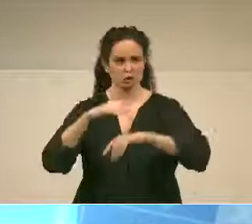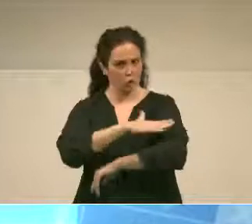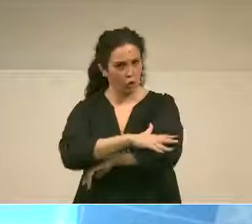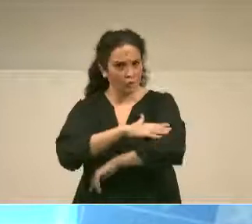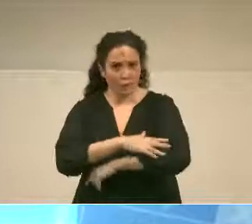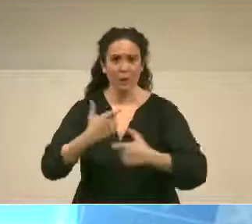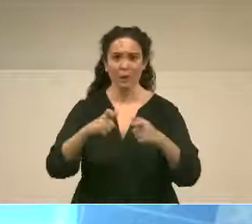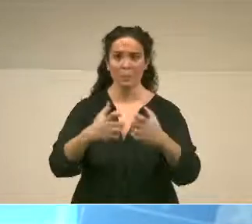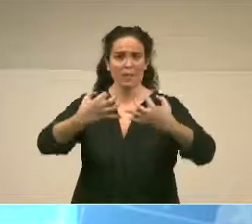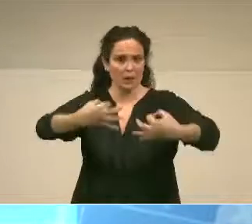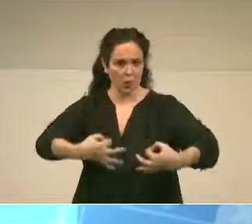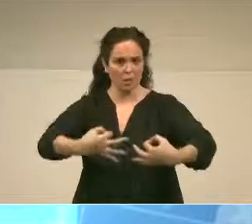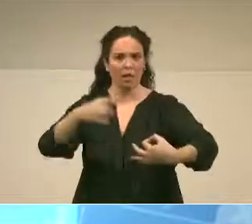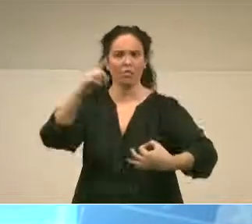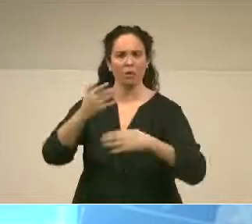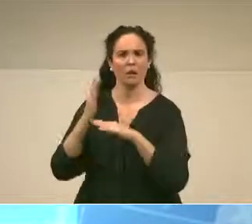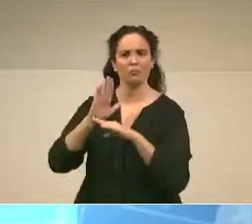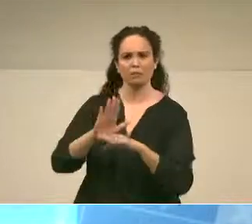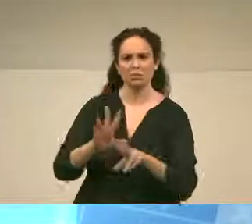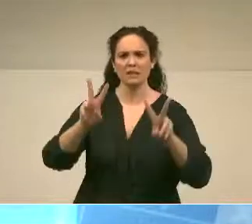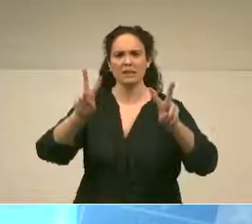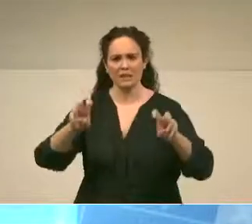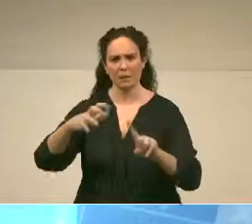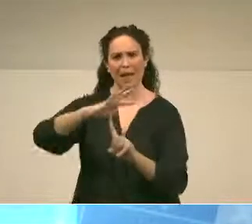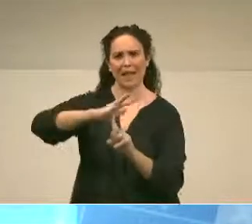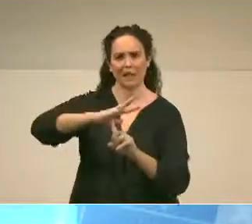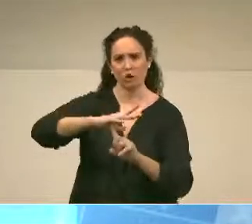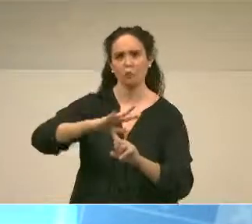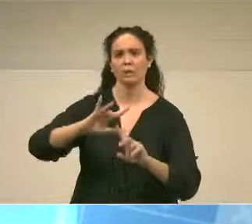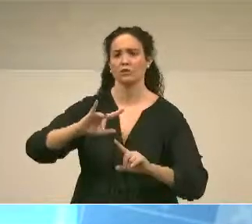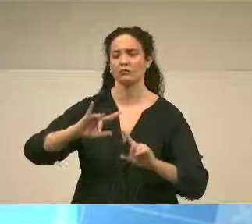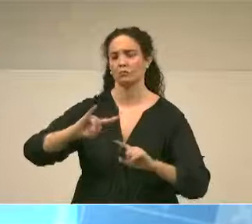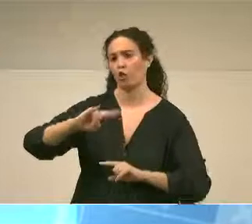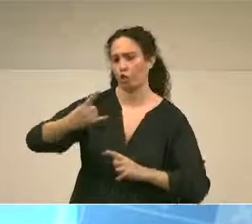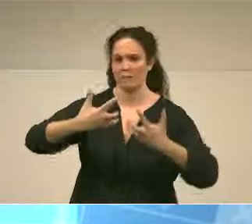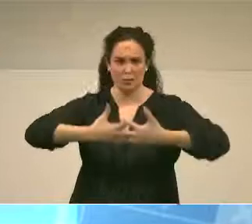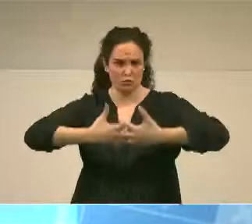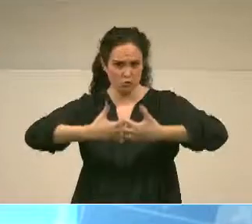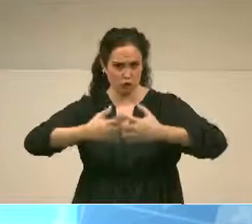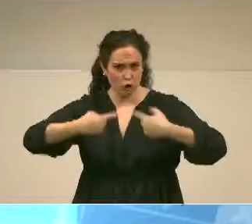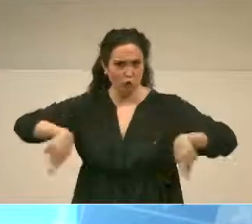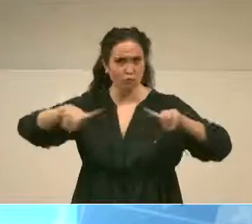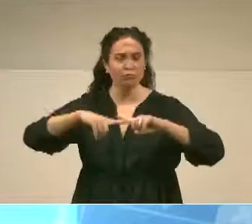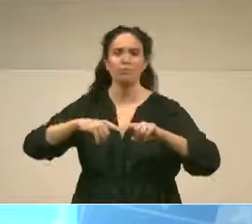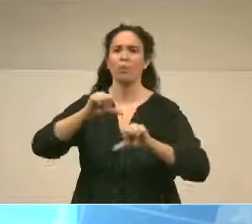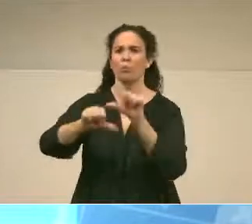sailak aurkeztuta, turbina bikoitzeko helikoptero berri bat errentan hartzeko